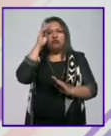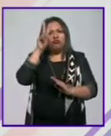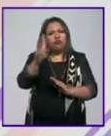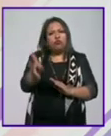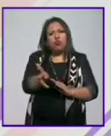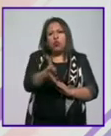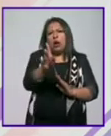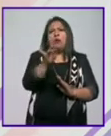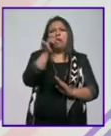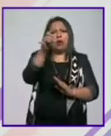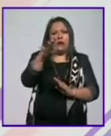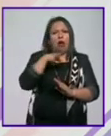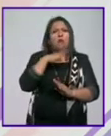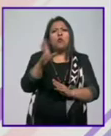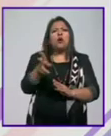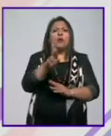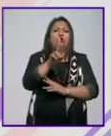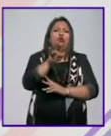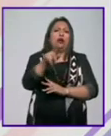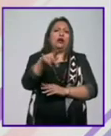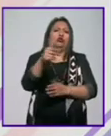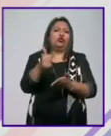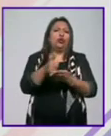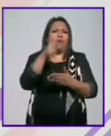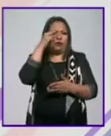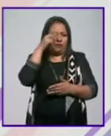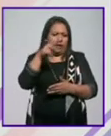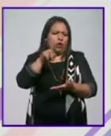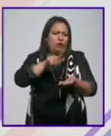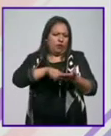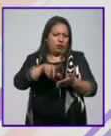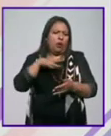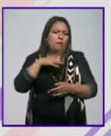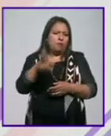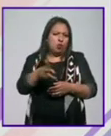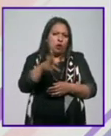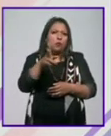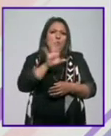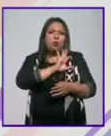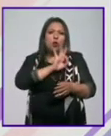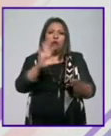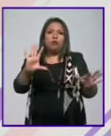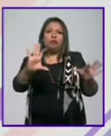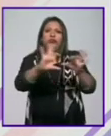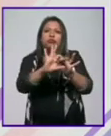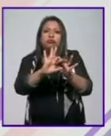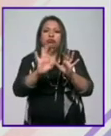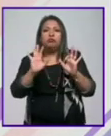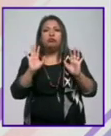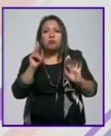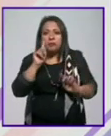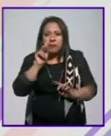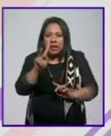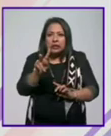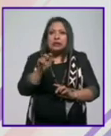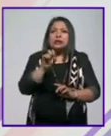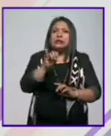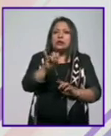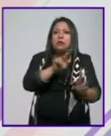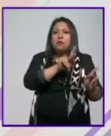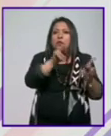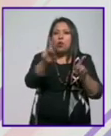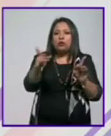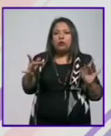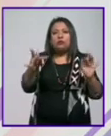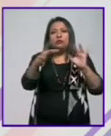rurales, tiene una parte rural, digamos que es la parte rural de la Ciudad de México, y poder hacer estos vínculos. Y te das cuenta que sí, que los puentes